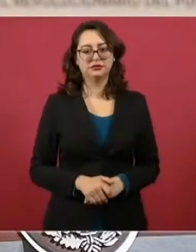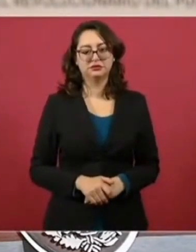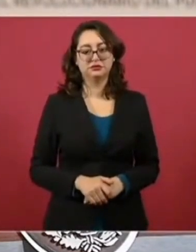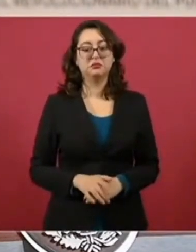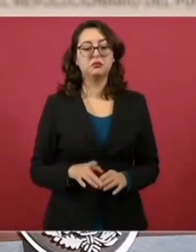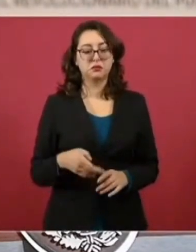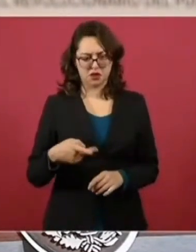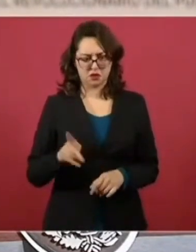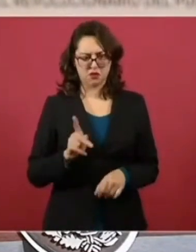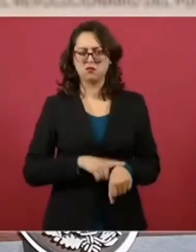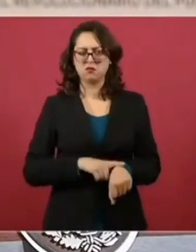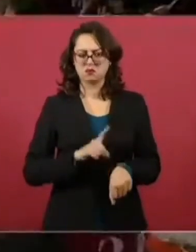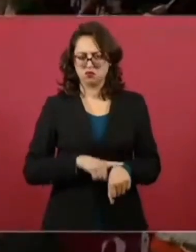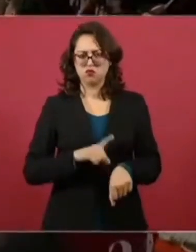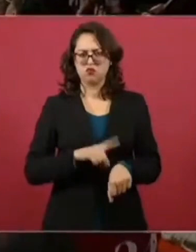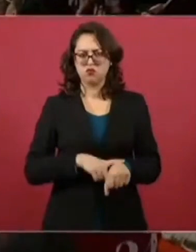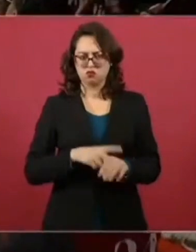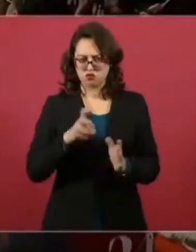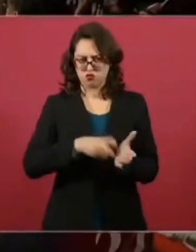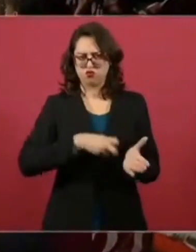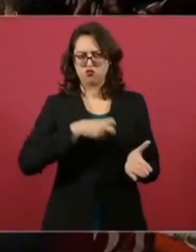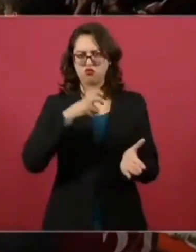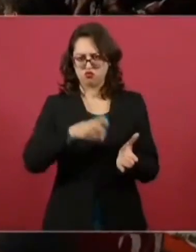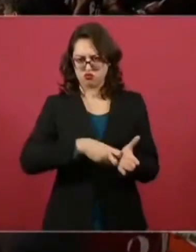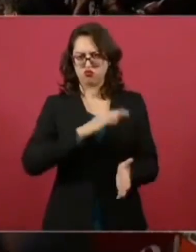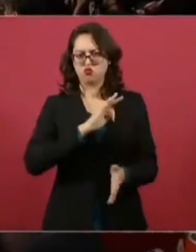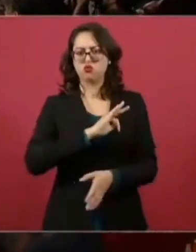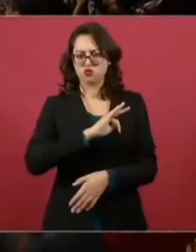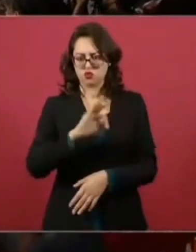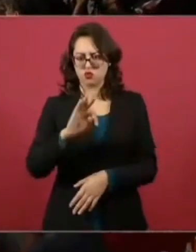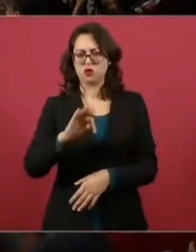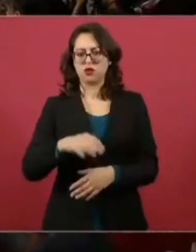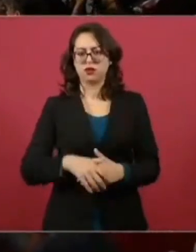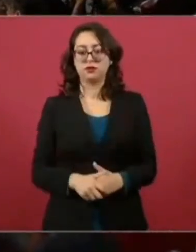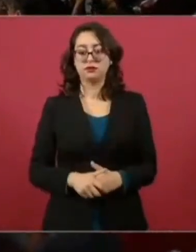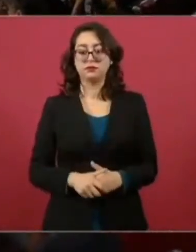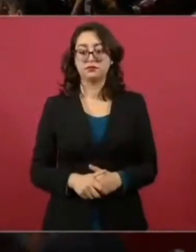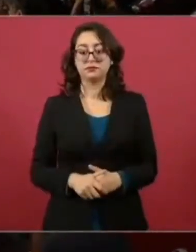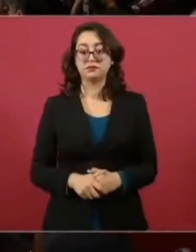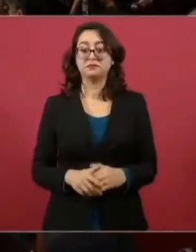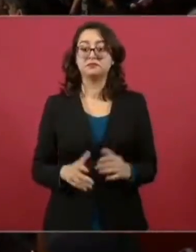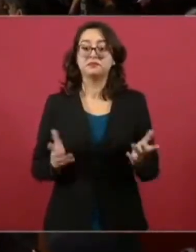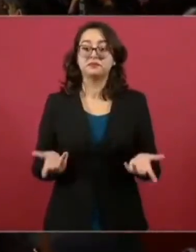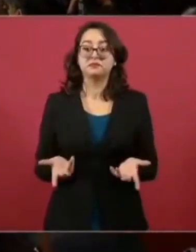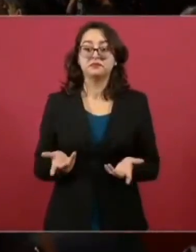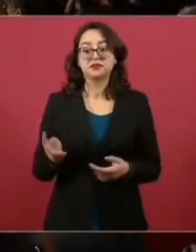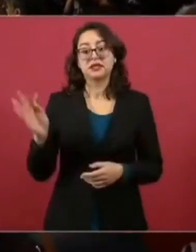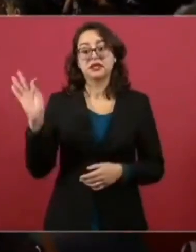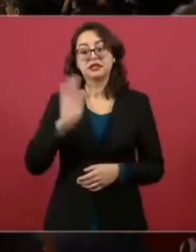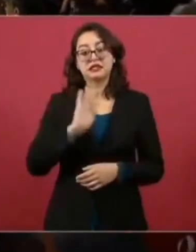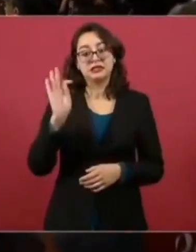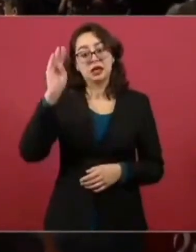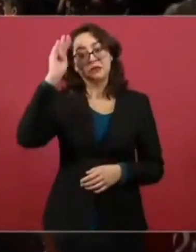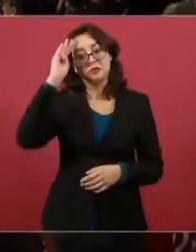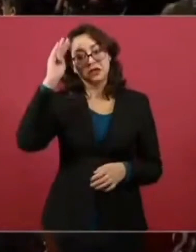Todavía es tiempo, porque también a lo mejor están pensando de que esto es